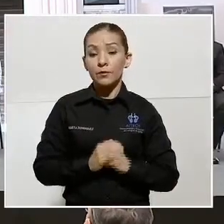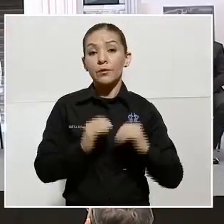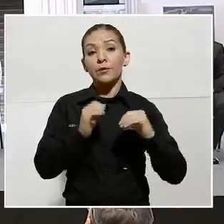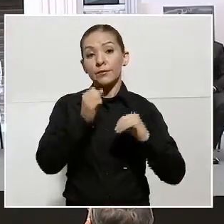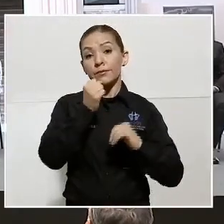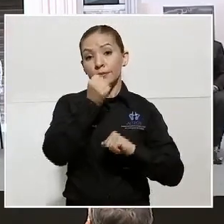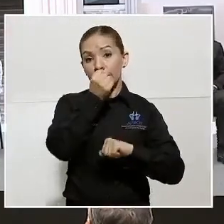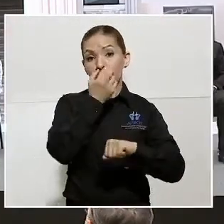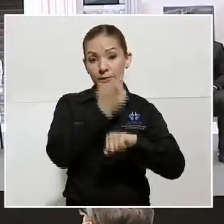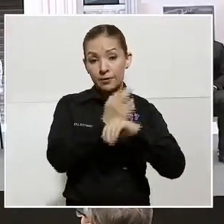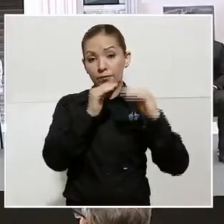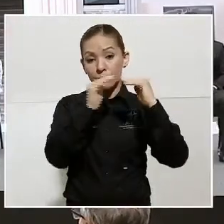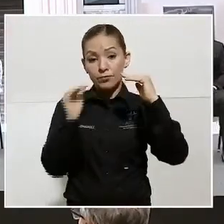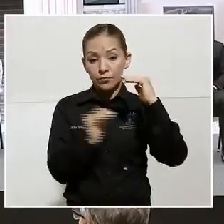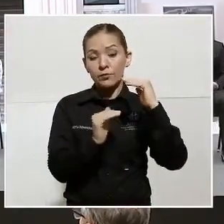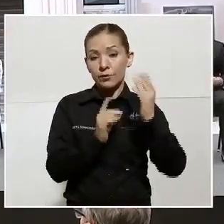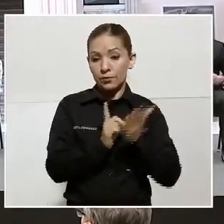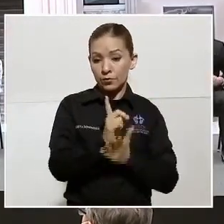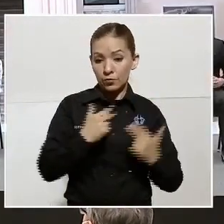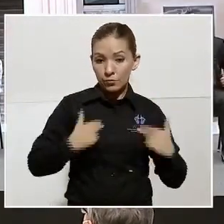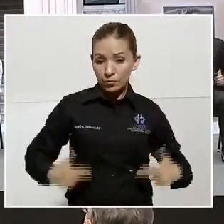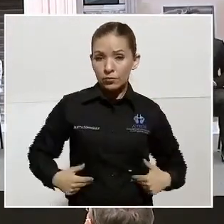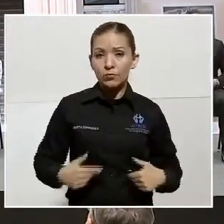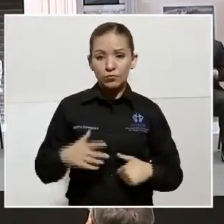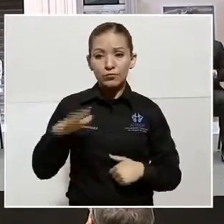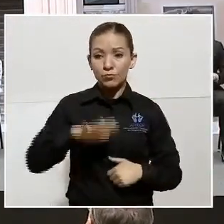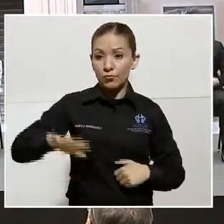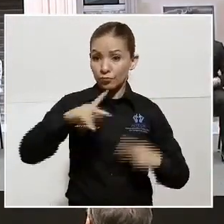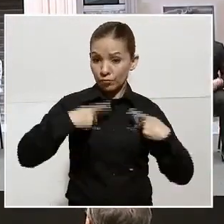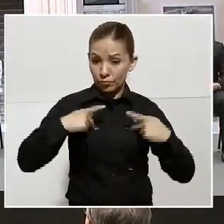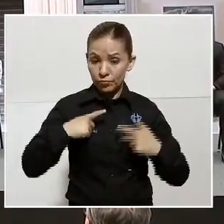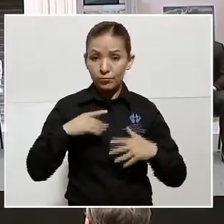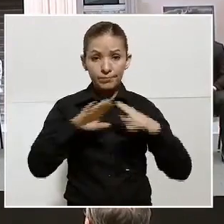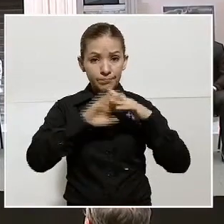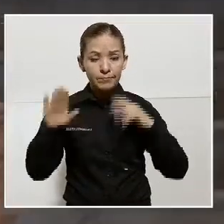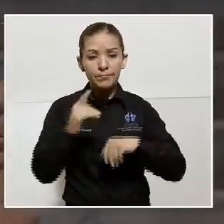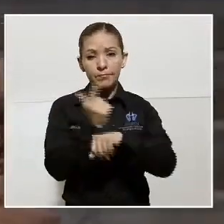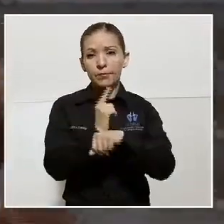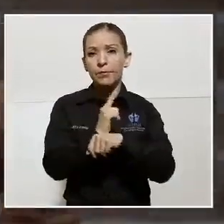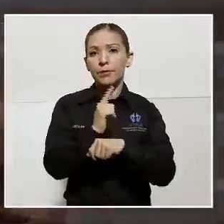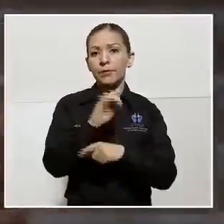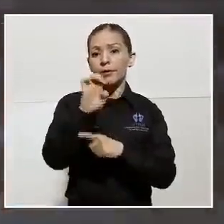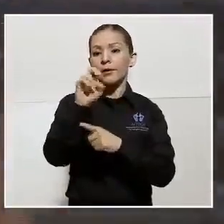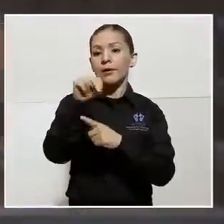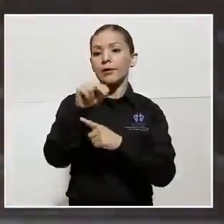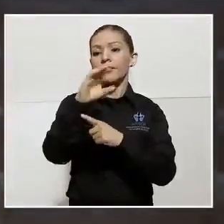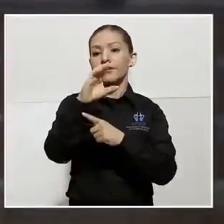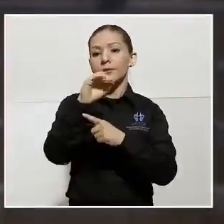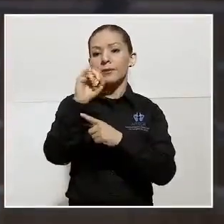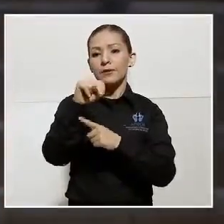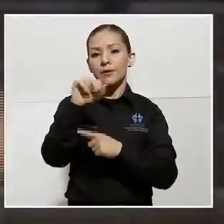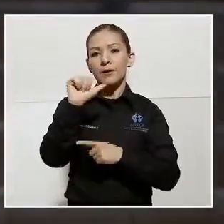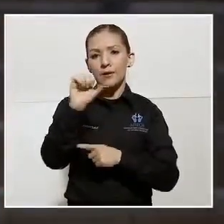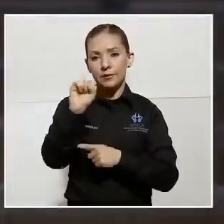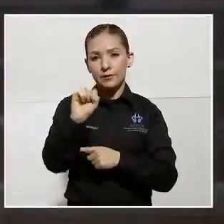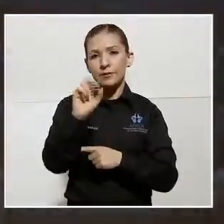Subsecretario de Derechos Humanos, Población y Migración, licenciado Alejandro Encinas Rodríguez.